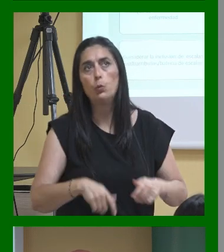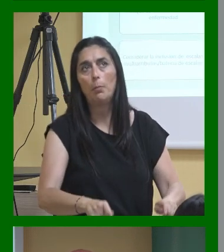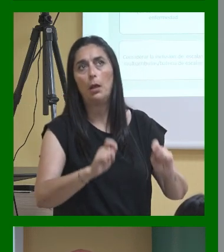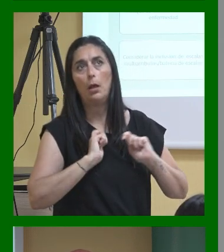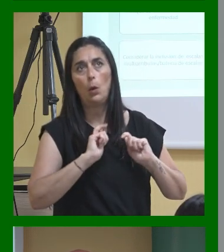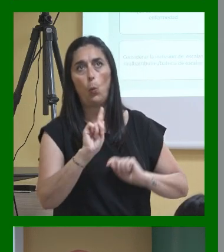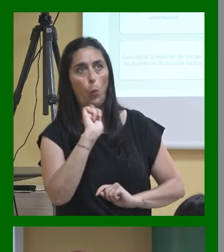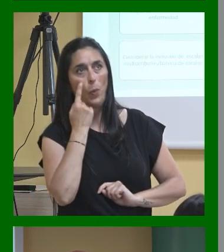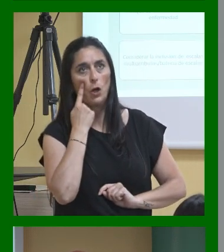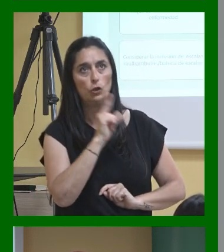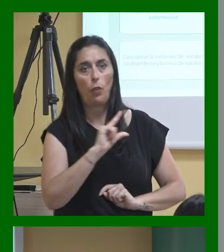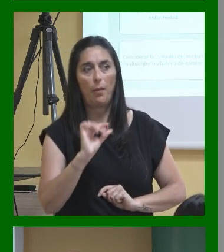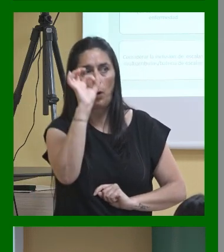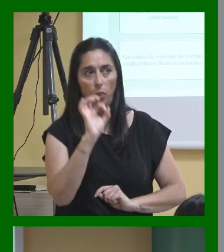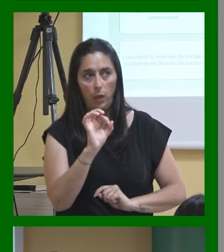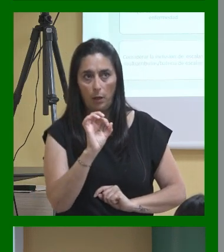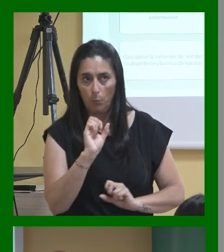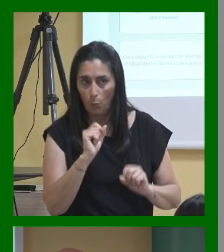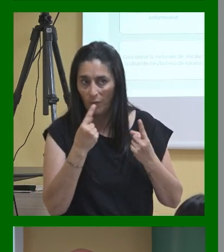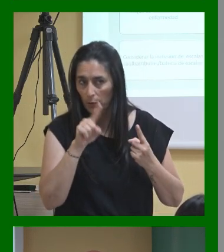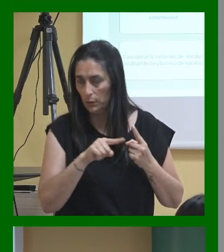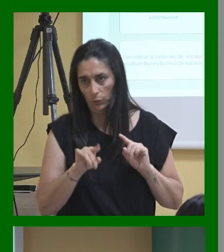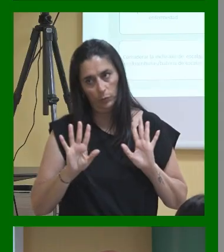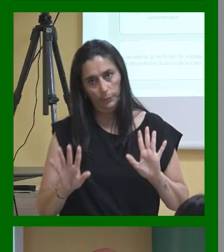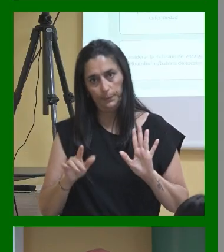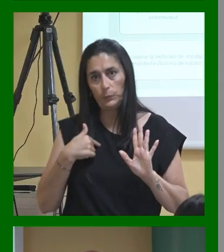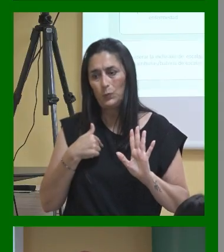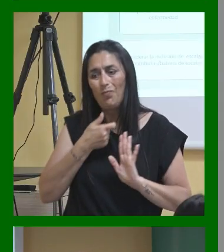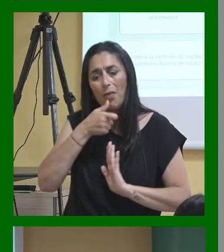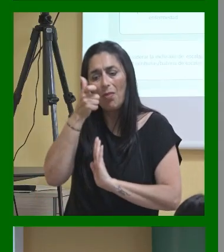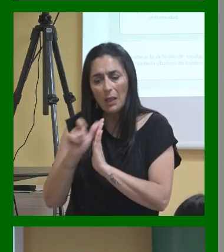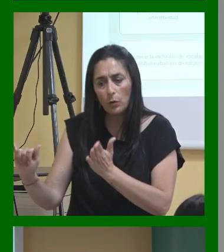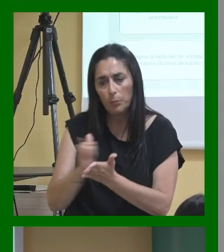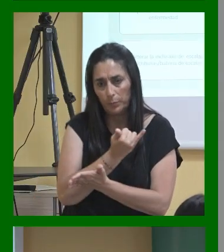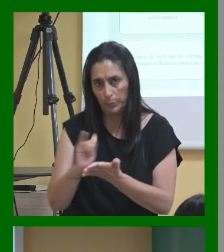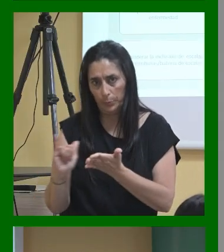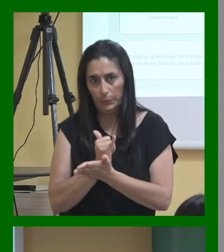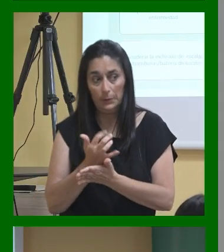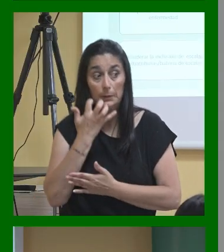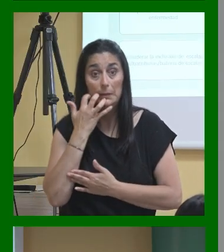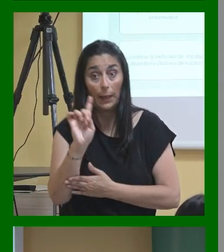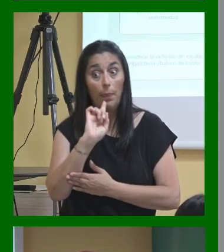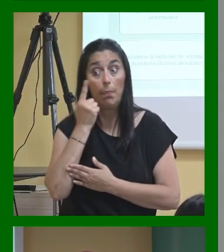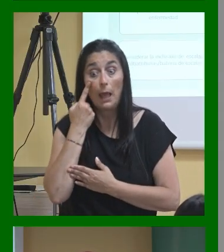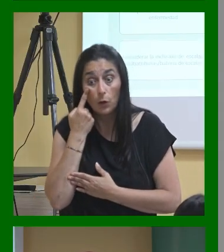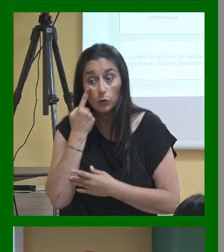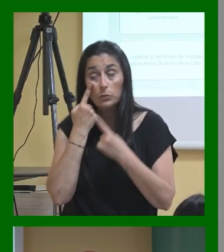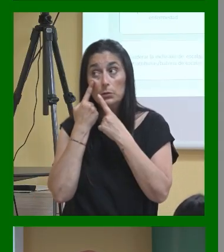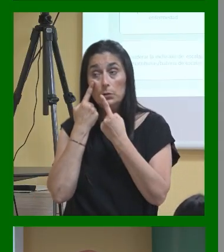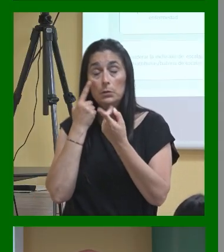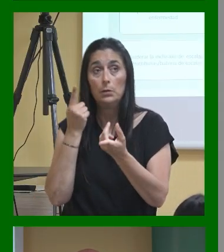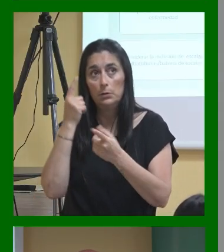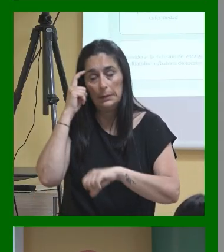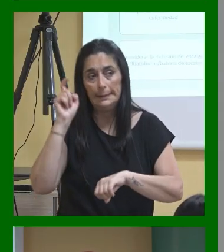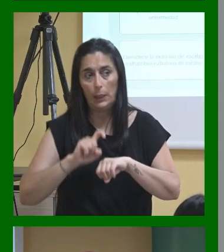acreditado el diagnóstico 100%, que es un problema, y que hay datos de sesgo, que cuando diagnostiquemos a nivel diagnóstico y trabajamos los